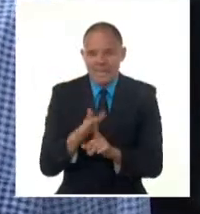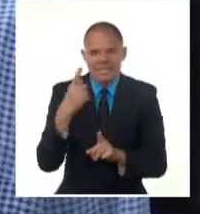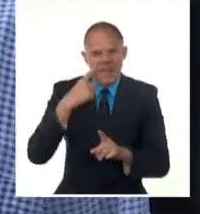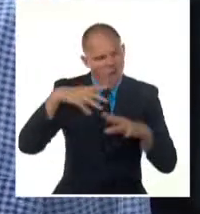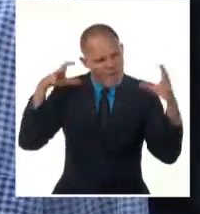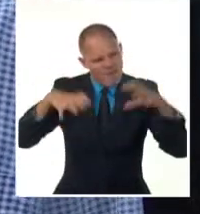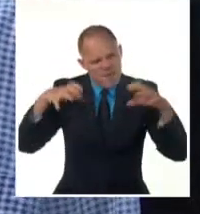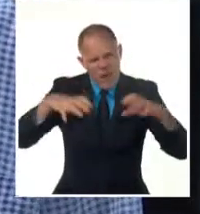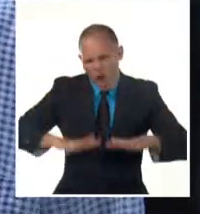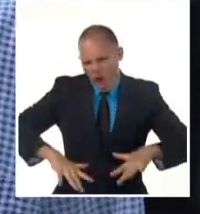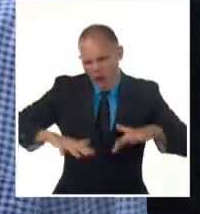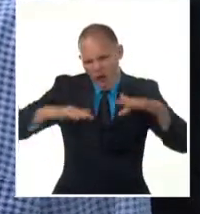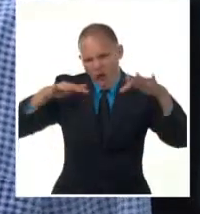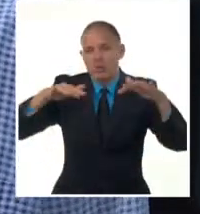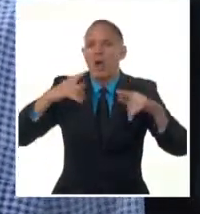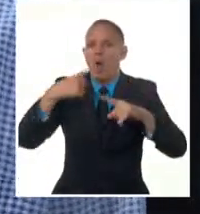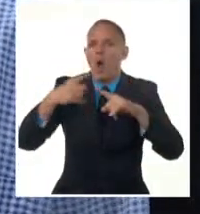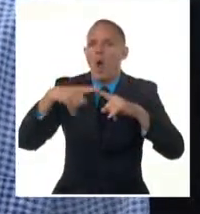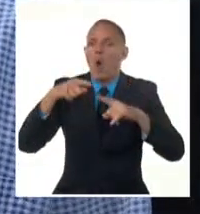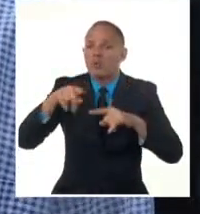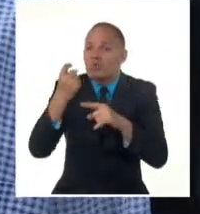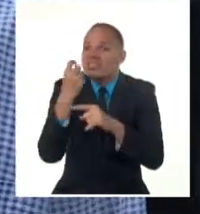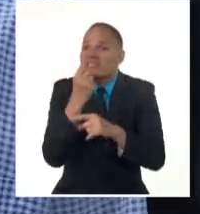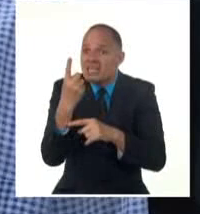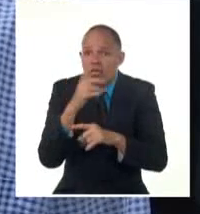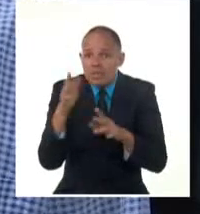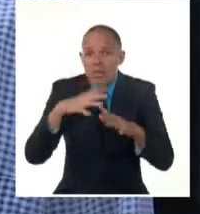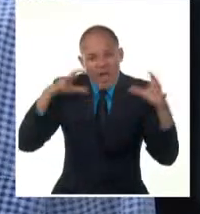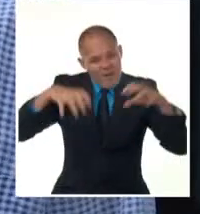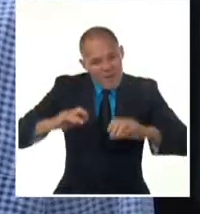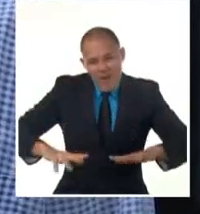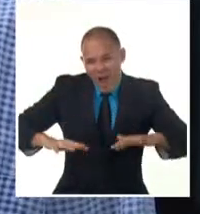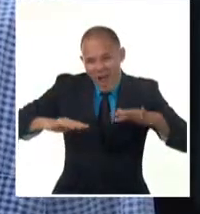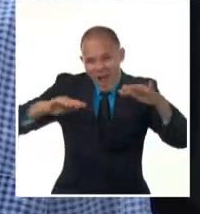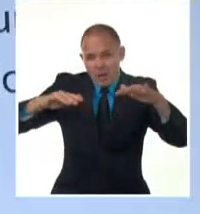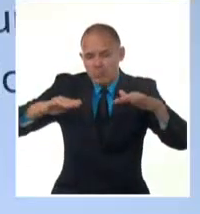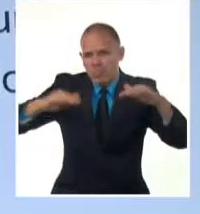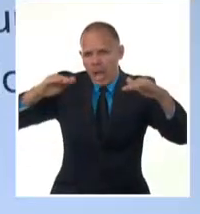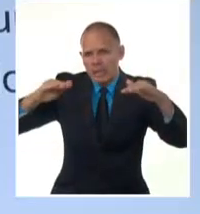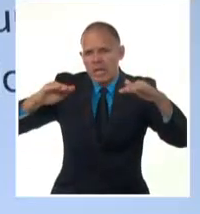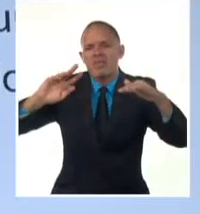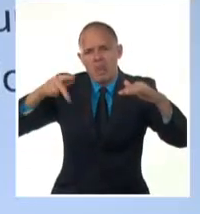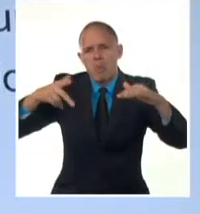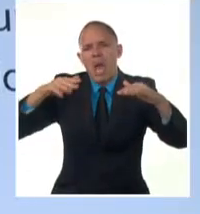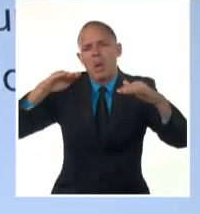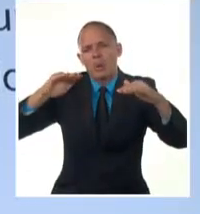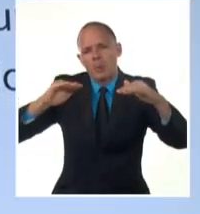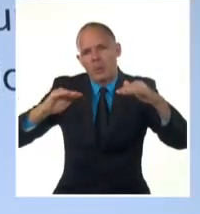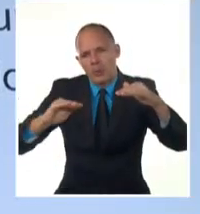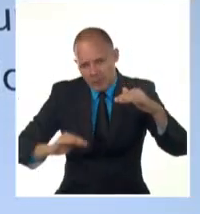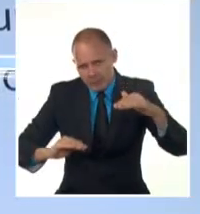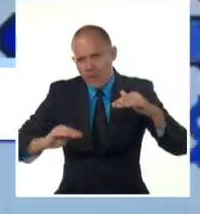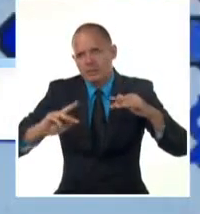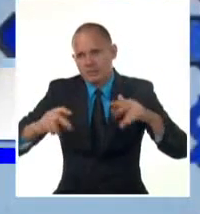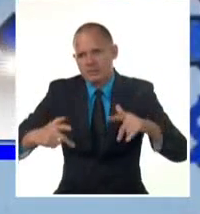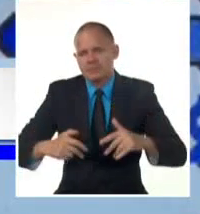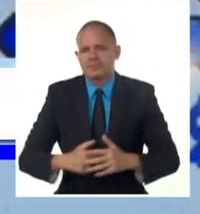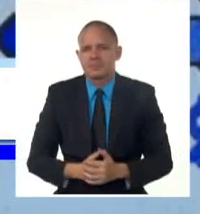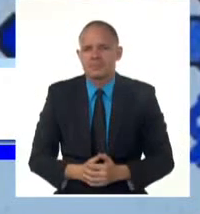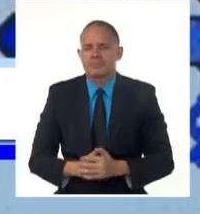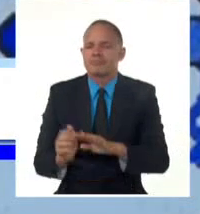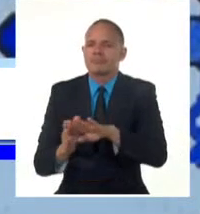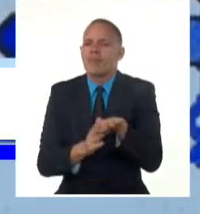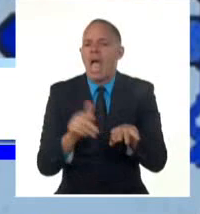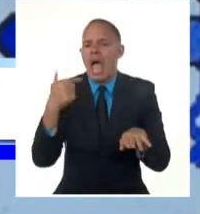100, 200, 500 millones en un solo día. Y a partir de ahí ha empezado a descender. El más reciente examen del evento